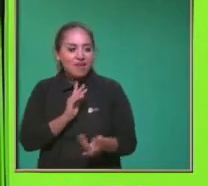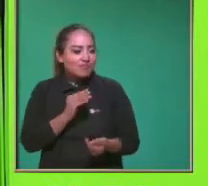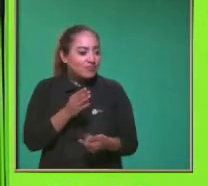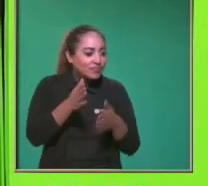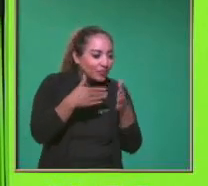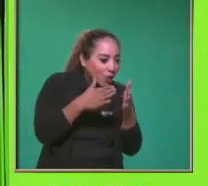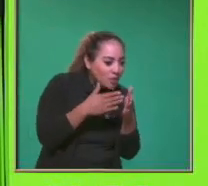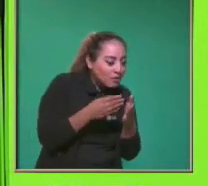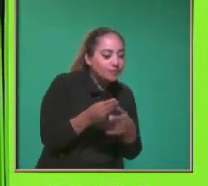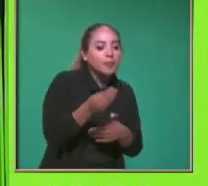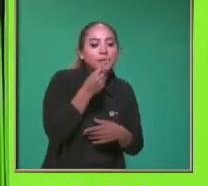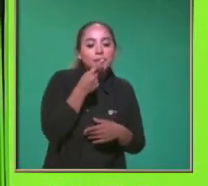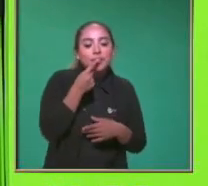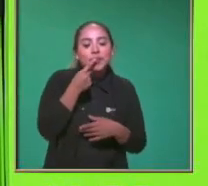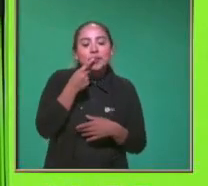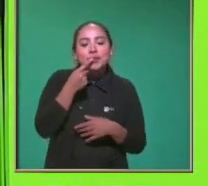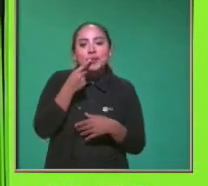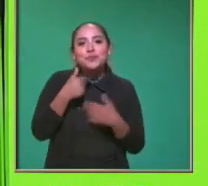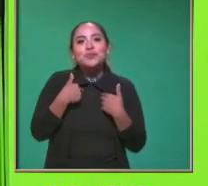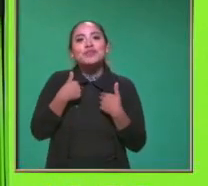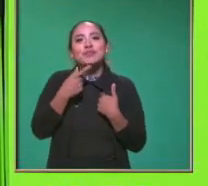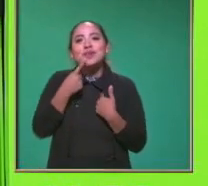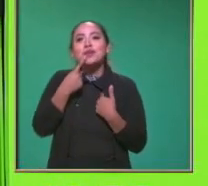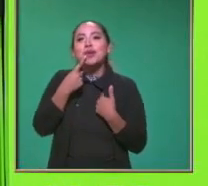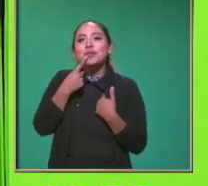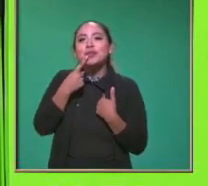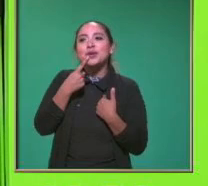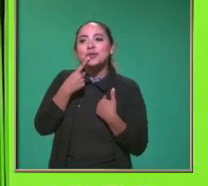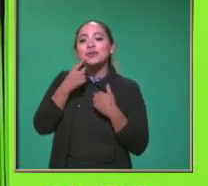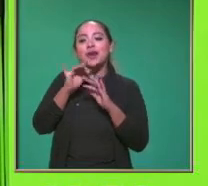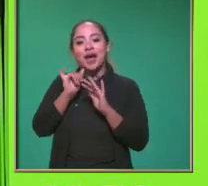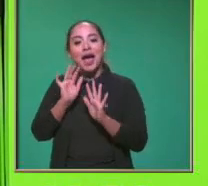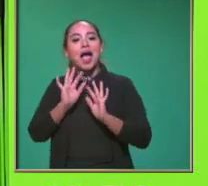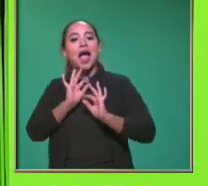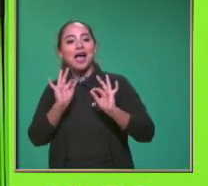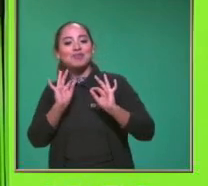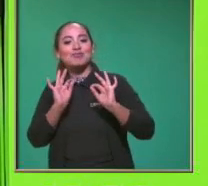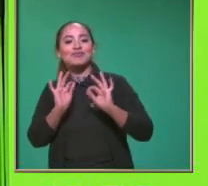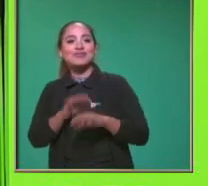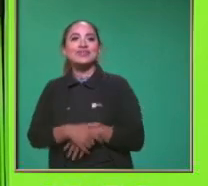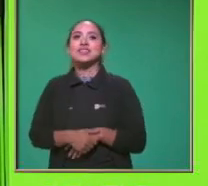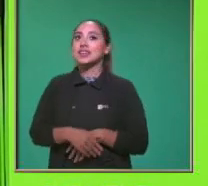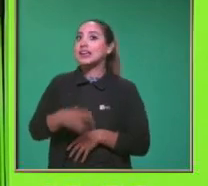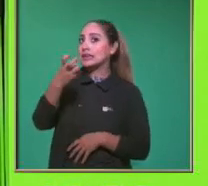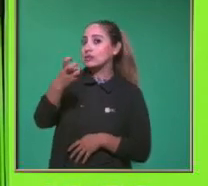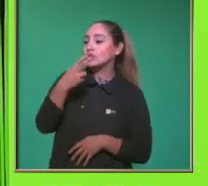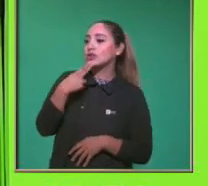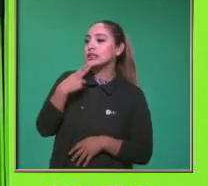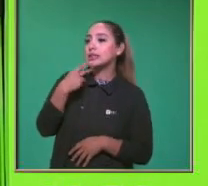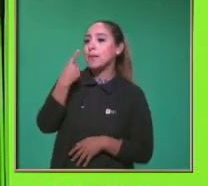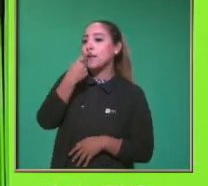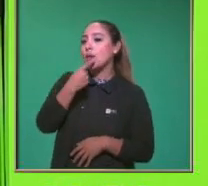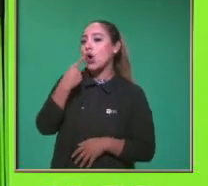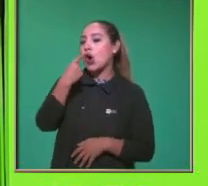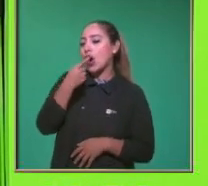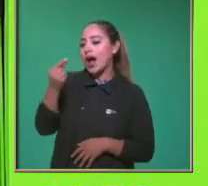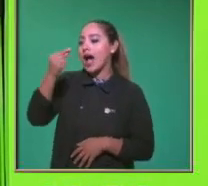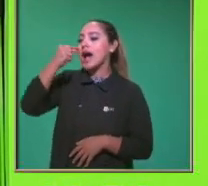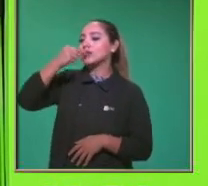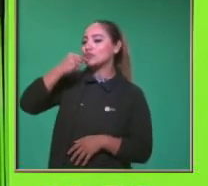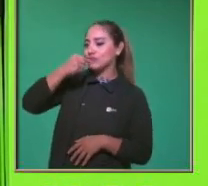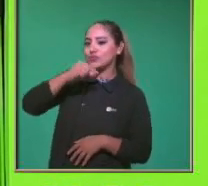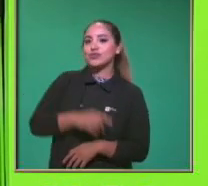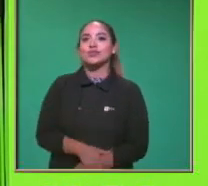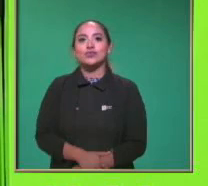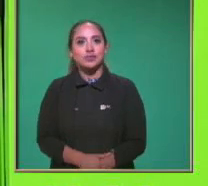El sentido del gusto. Recuerda que el sentido del gusto lo utilizamos con nuestra boca.